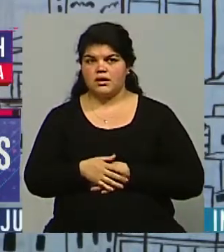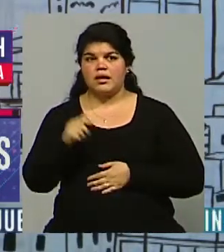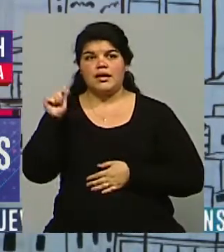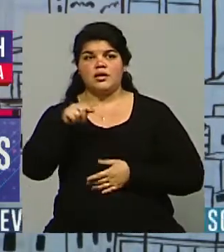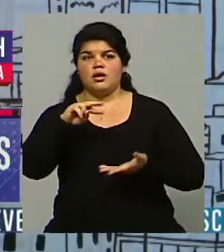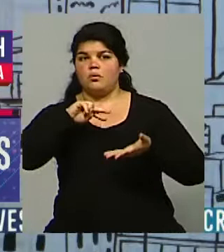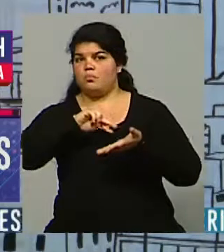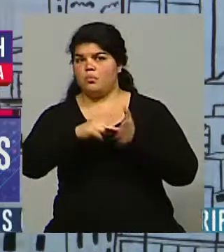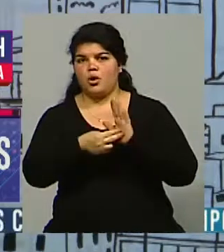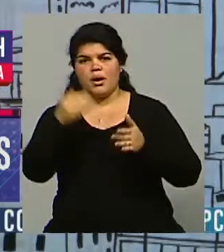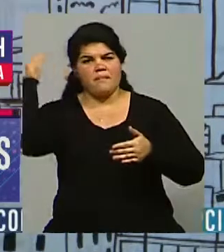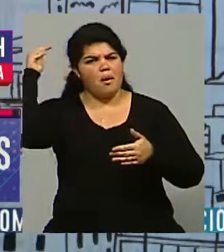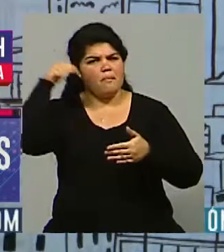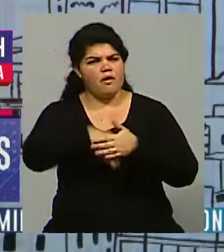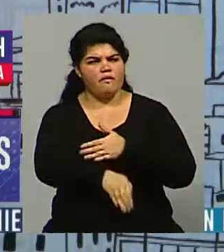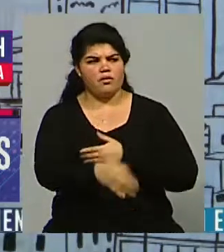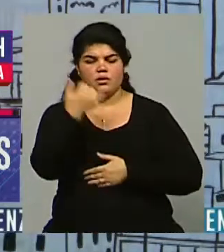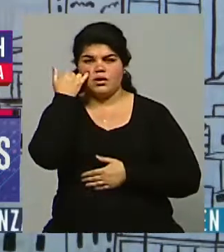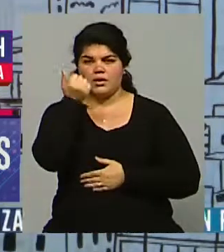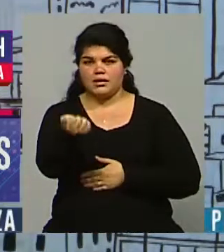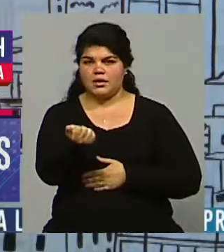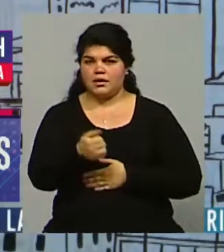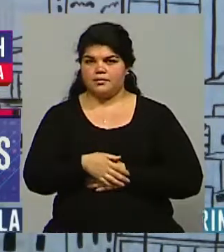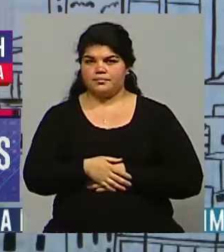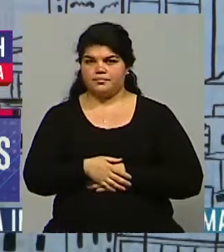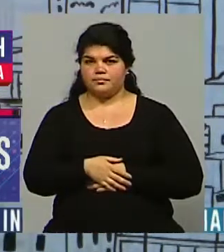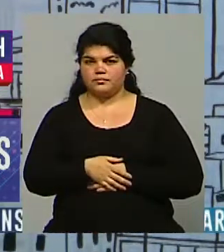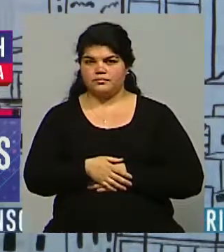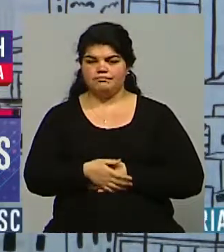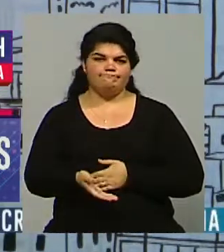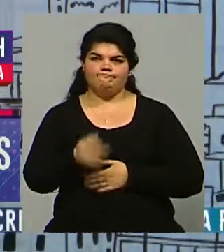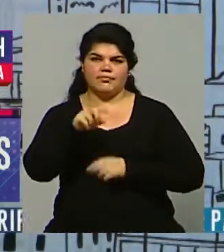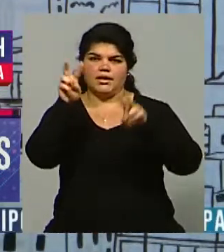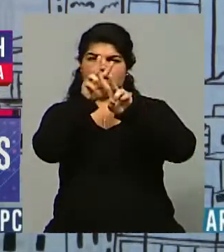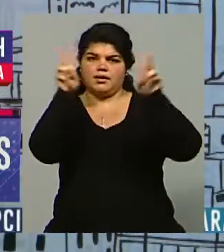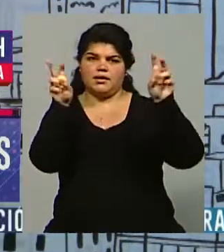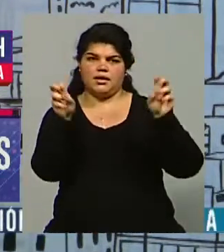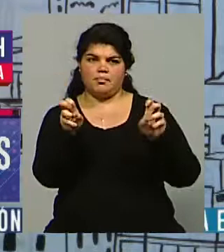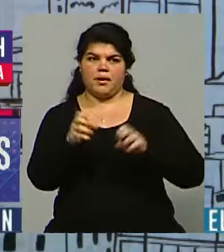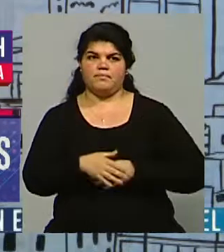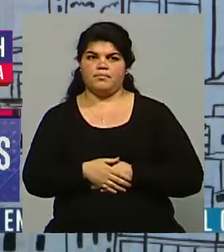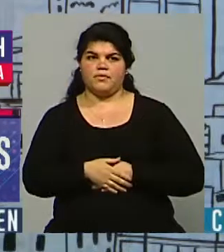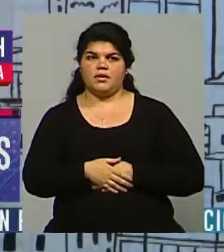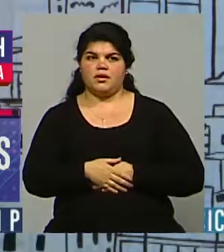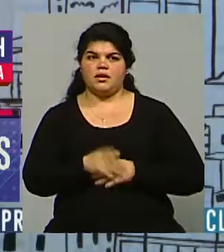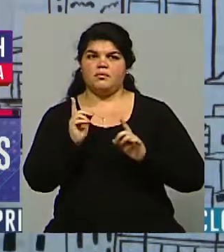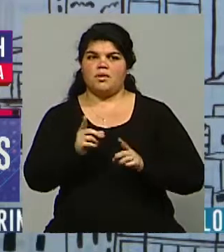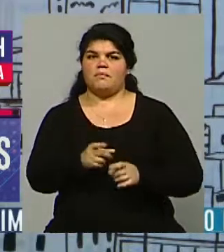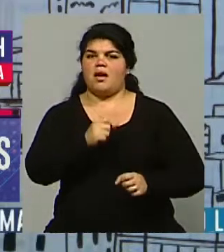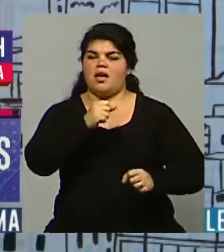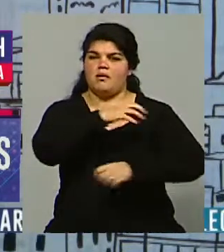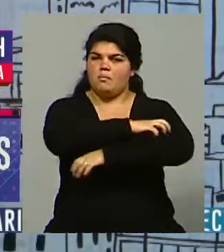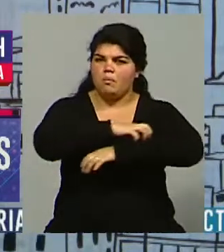problemática bastante profunda que ya se ha venido hablando y que tiene que ver con la feminización tanto de la pobreza como del desempleo,